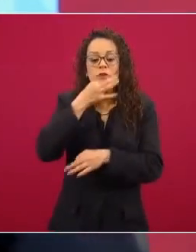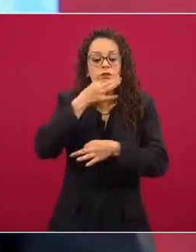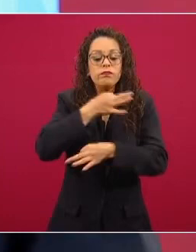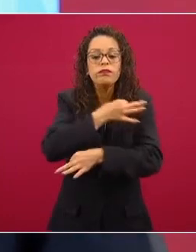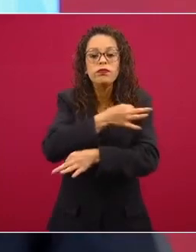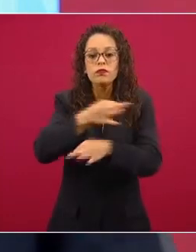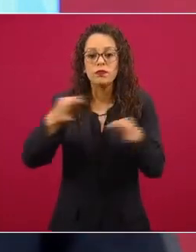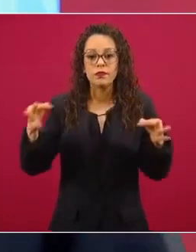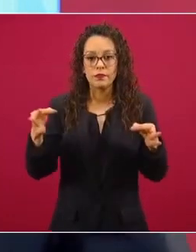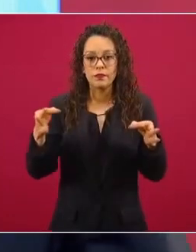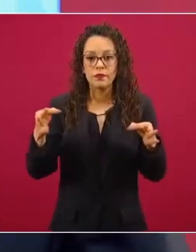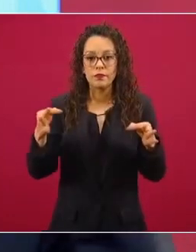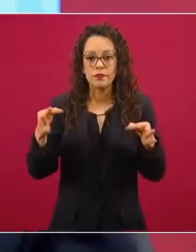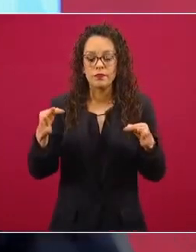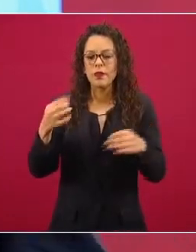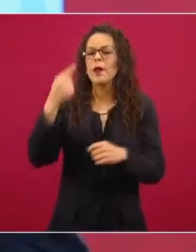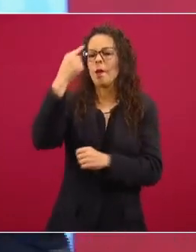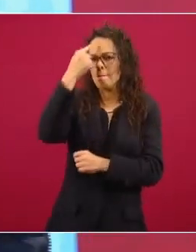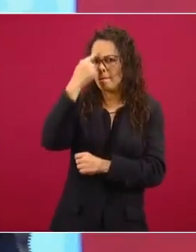se preste